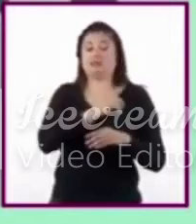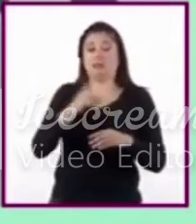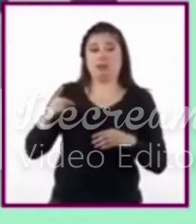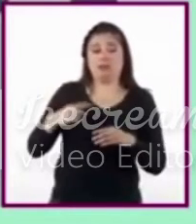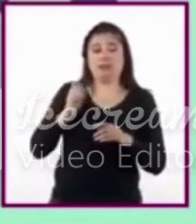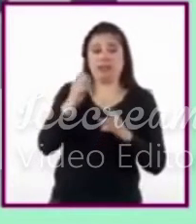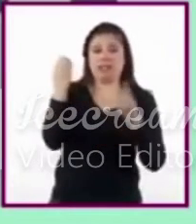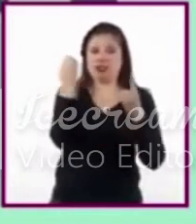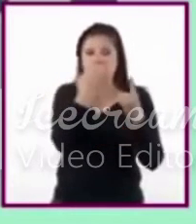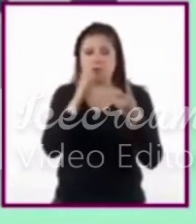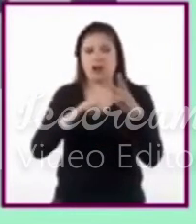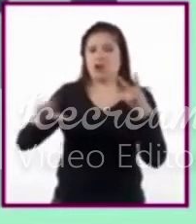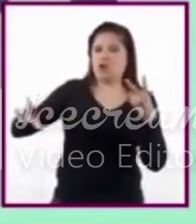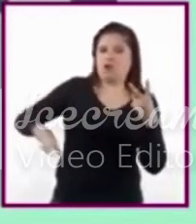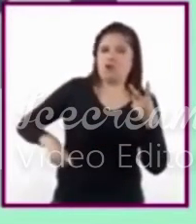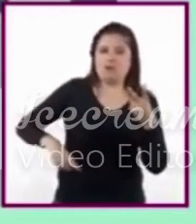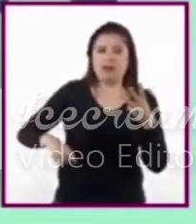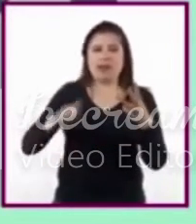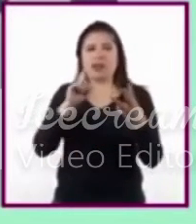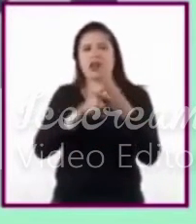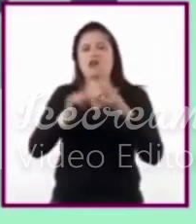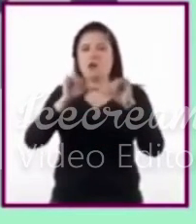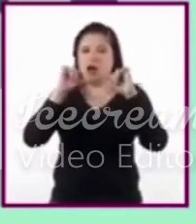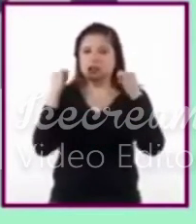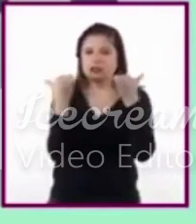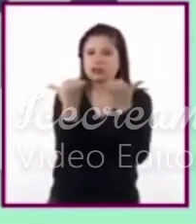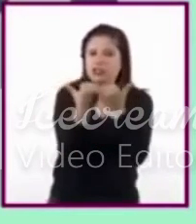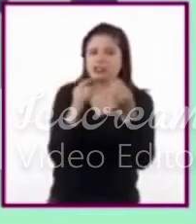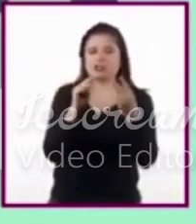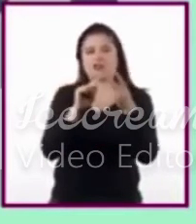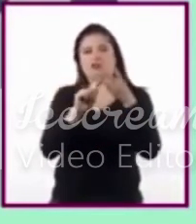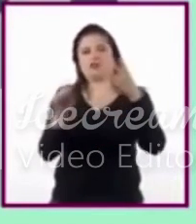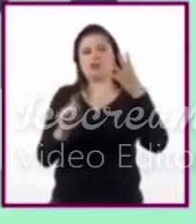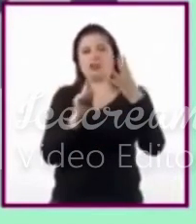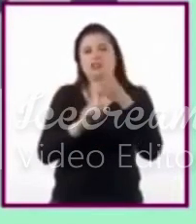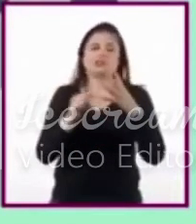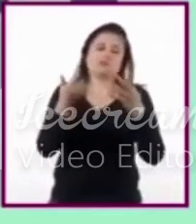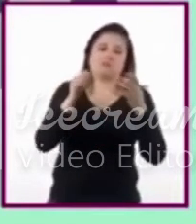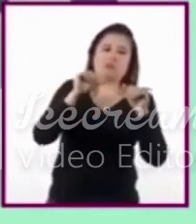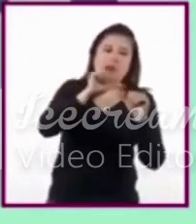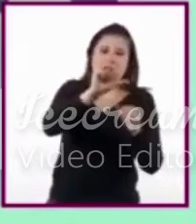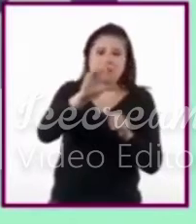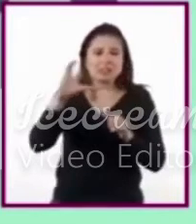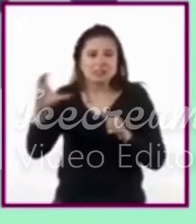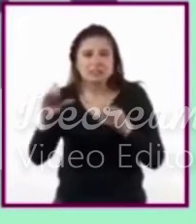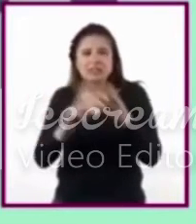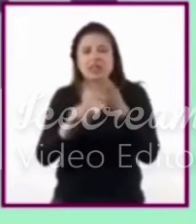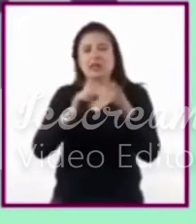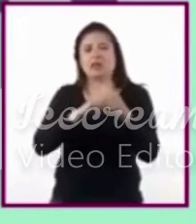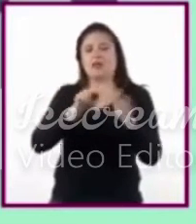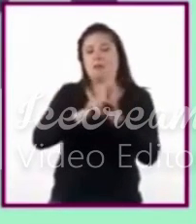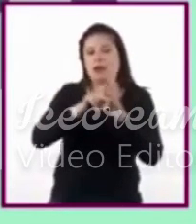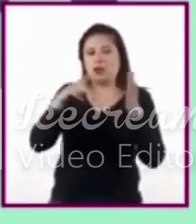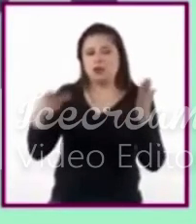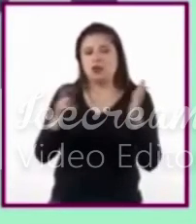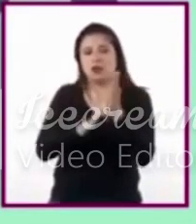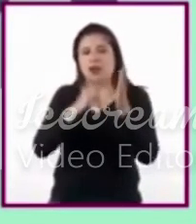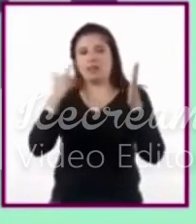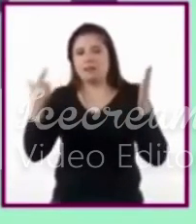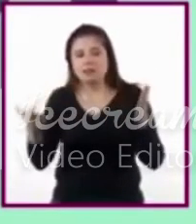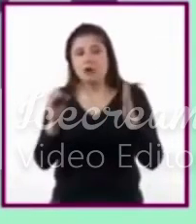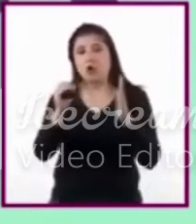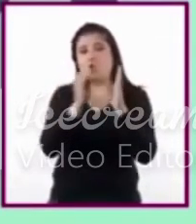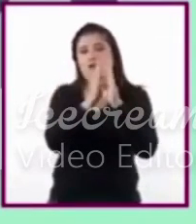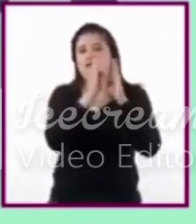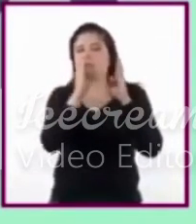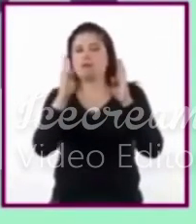académicas, gubernamentales, organismos internacionales, organizaciones civiles, periódicos y revistas en línea, o